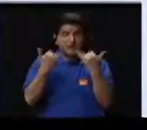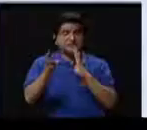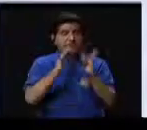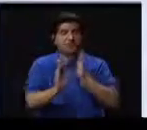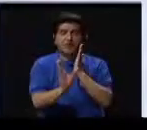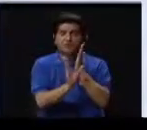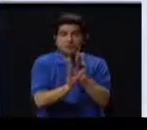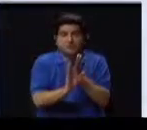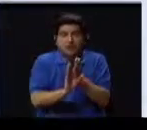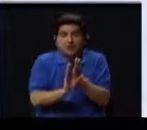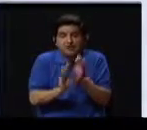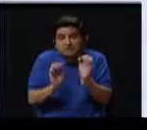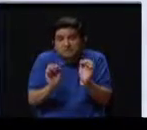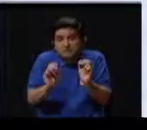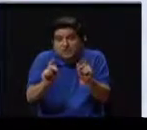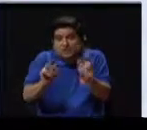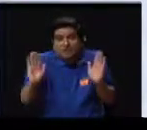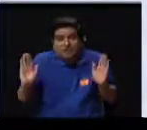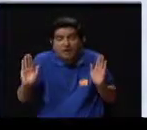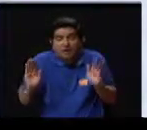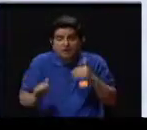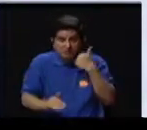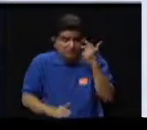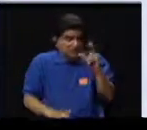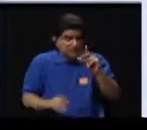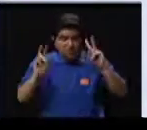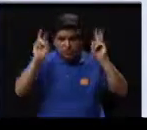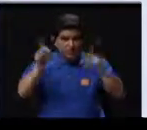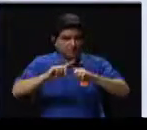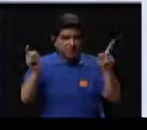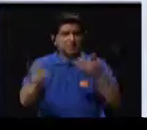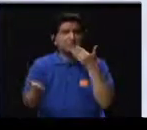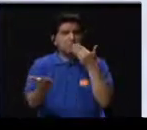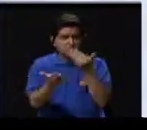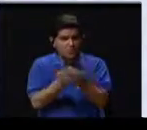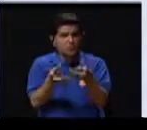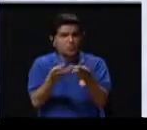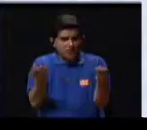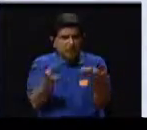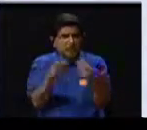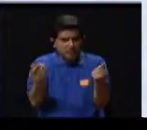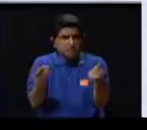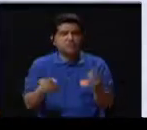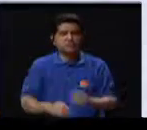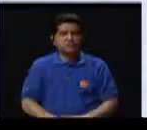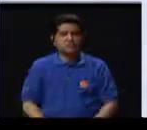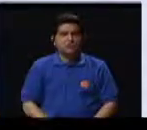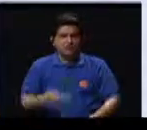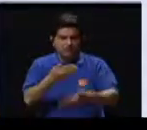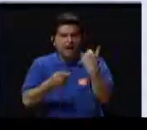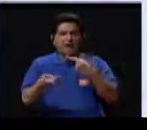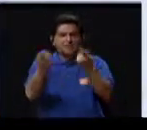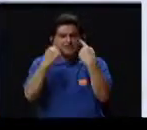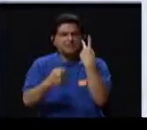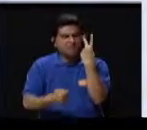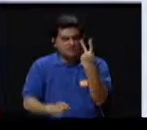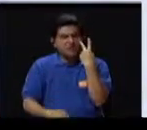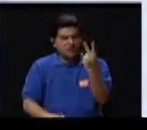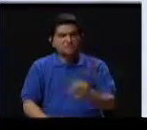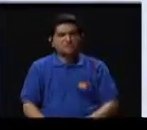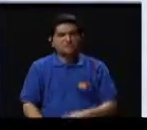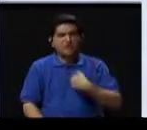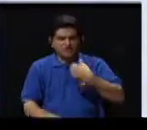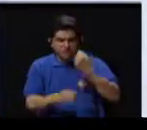ya, bueno, está bien, vea el tema, no es fácil, pero hay una excelente productora. Ahora, antes de venir, por cierto, estaba